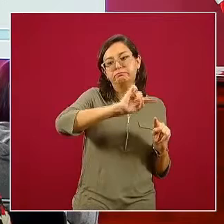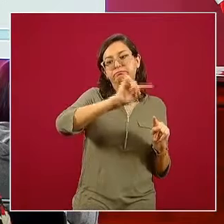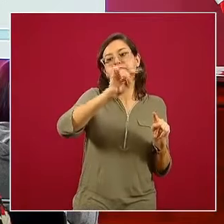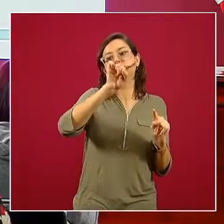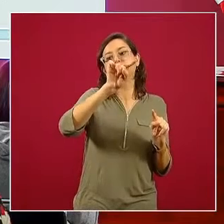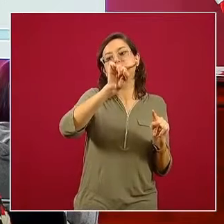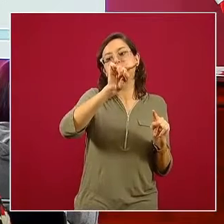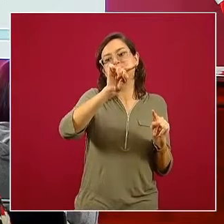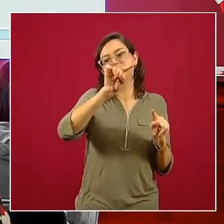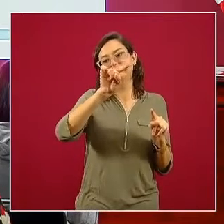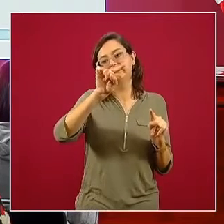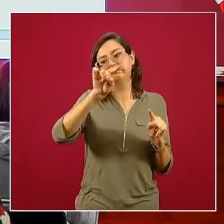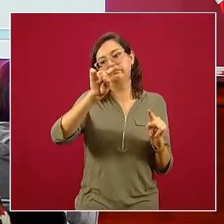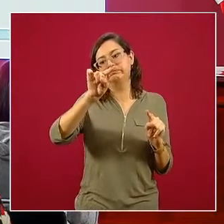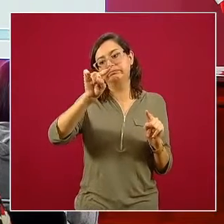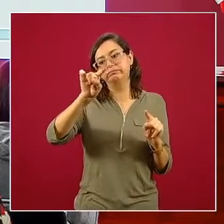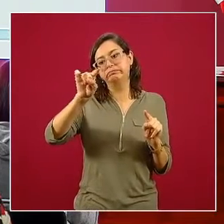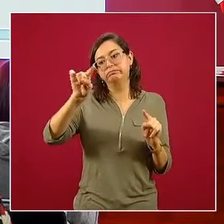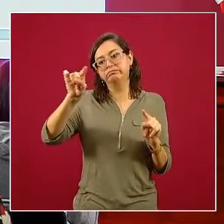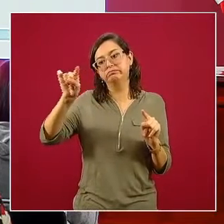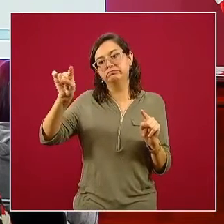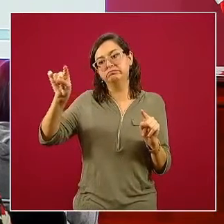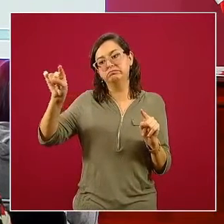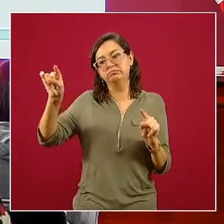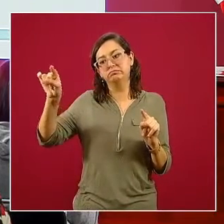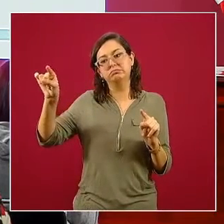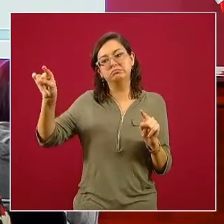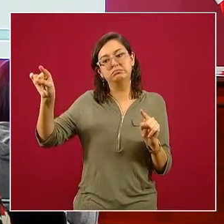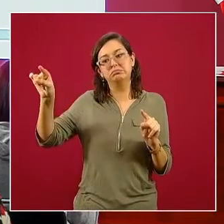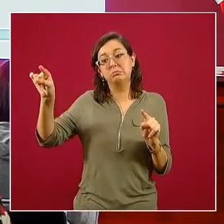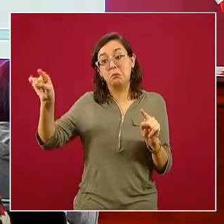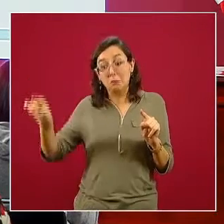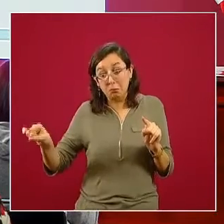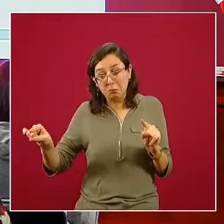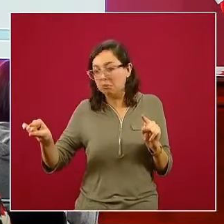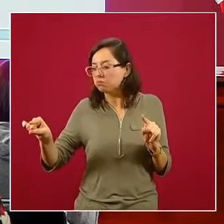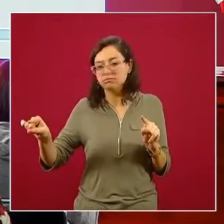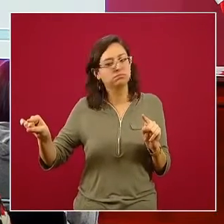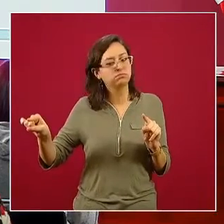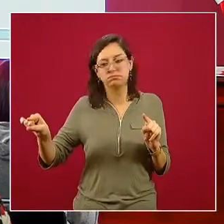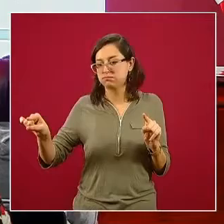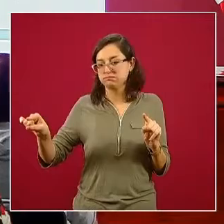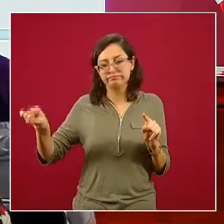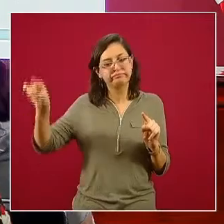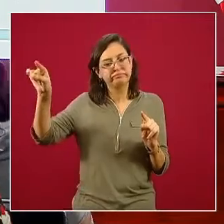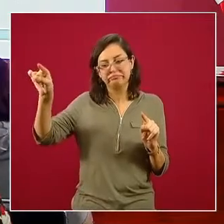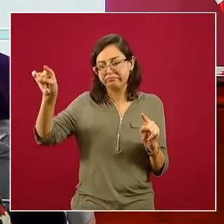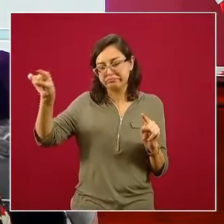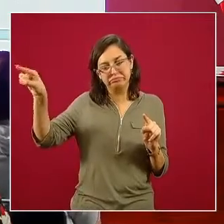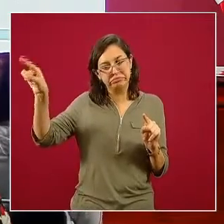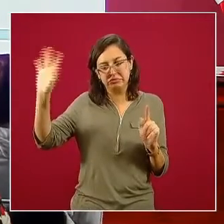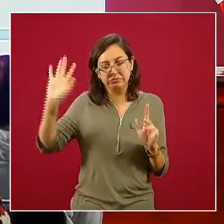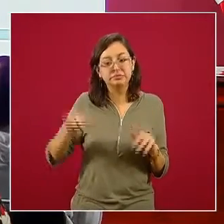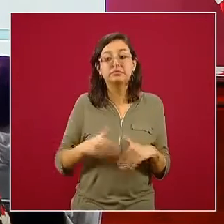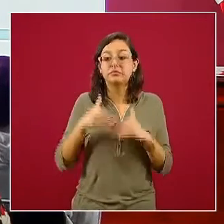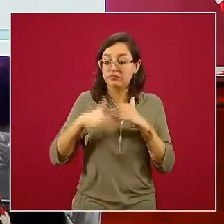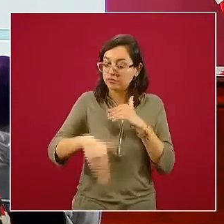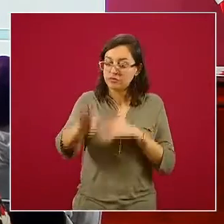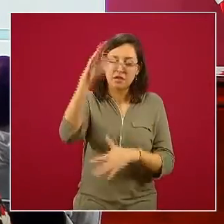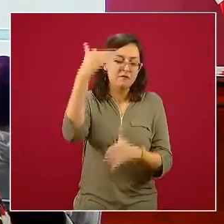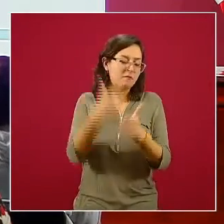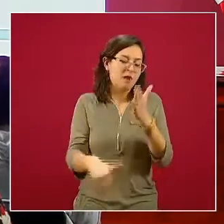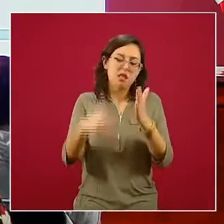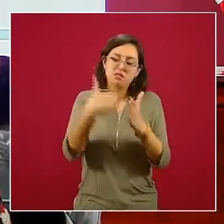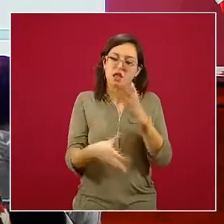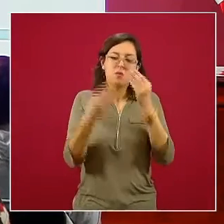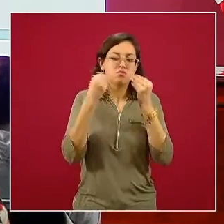será completamente horizontal cuando ya no haya contagios. Todavía nos falta mucho tiempo para eso, nos faltan varias